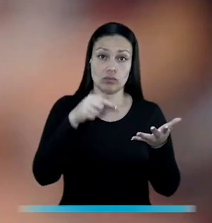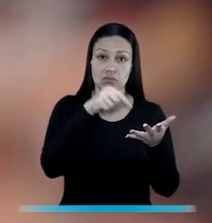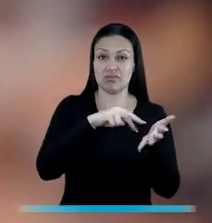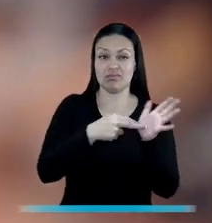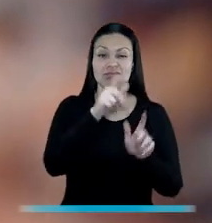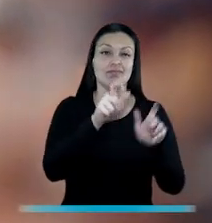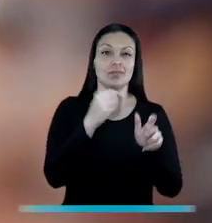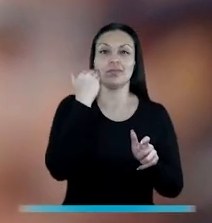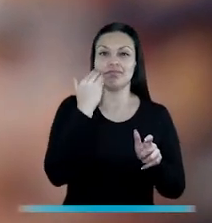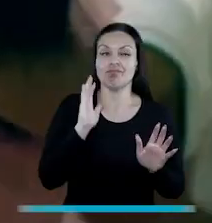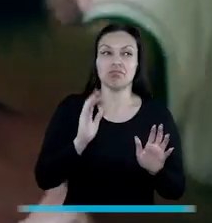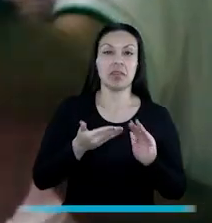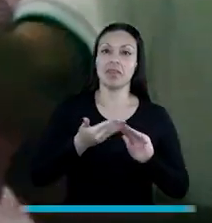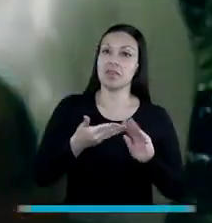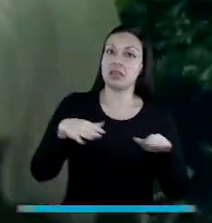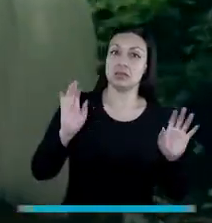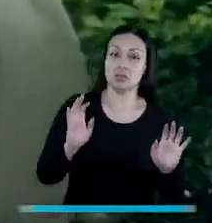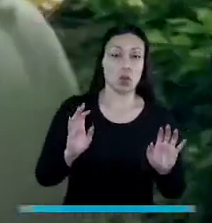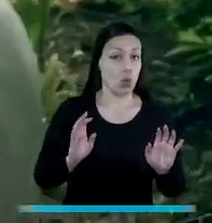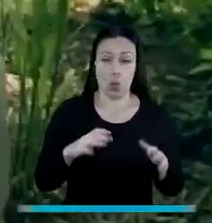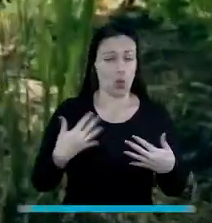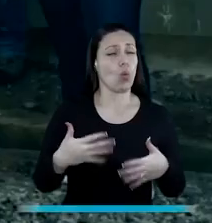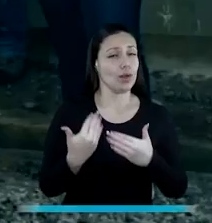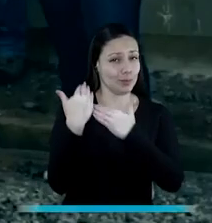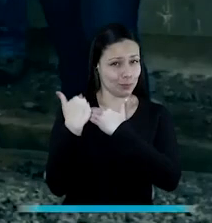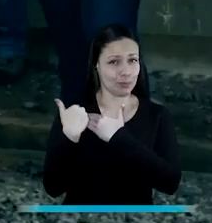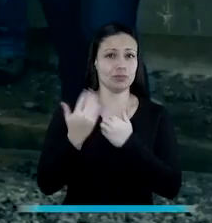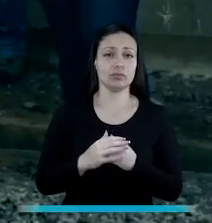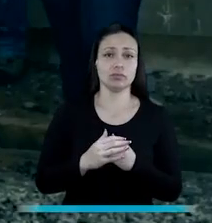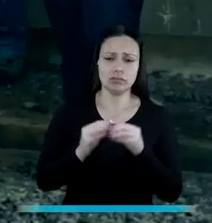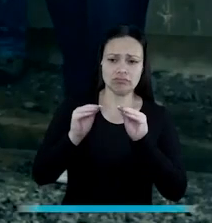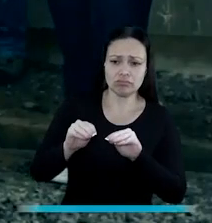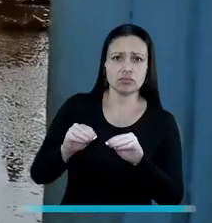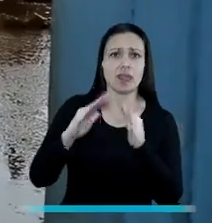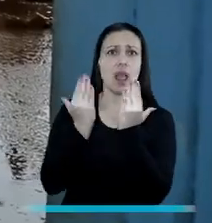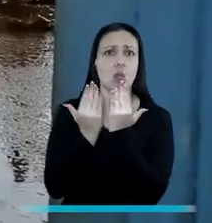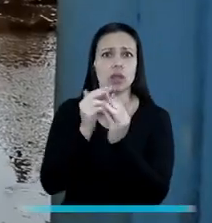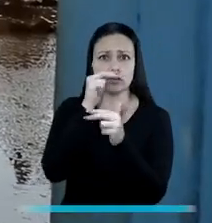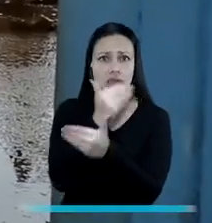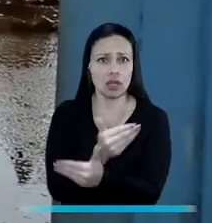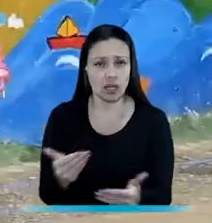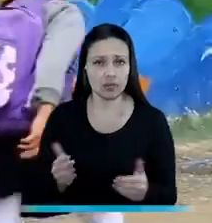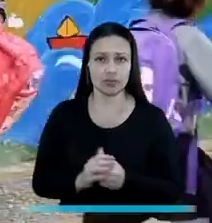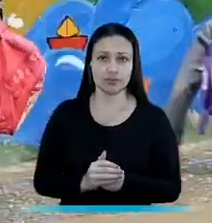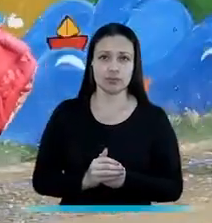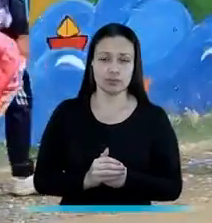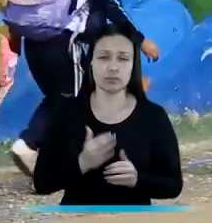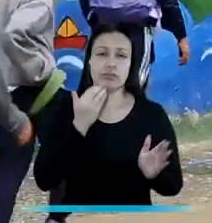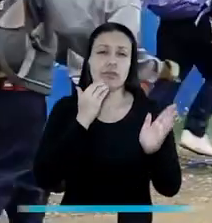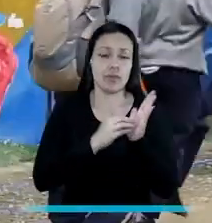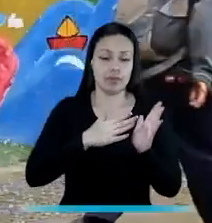que es una gran responsabilidad de todas nosotras trabajar en la educación de los niños y las niñas. Porque